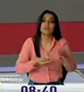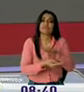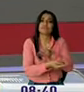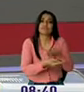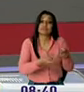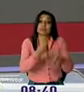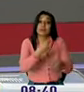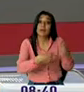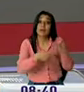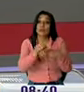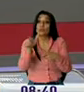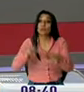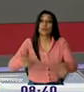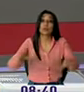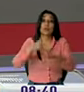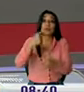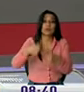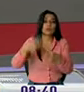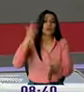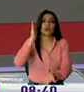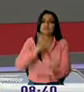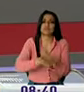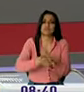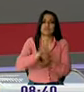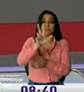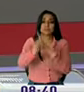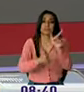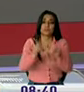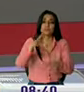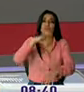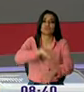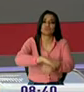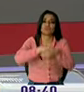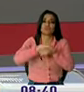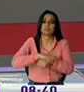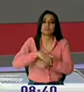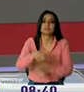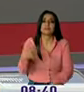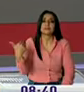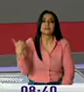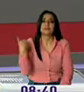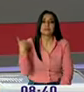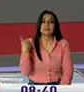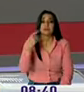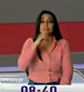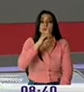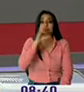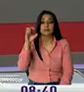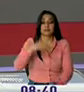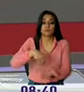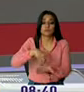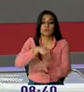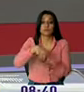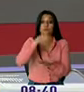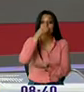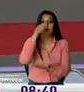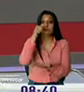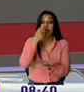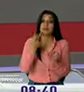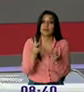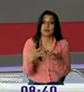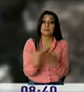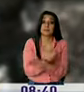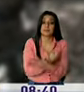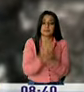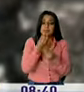otro punto de la ciudad. También se aprehendió a 3 ciudadanos por tener en su poder más de 100 dosis de droga. El informe.